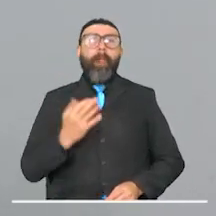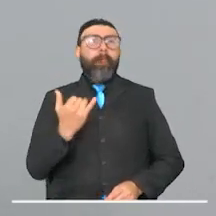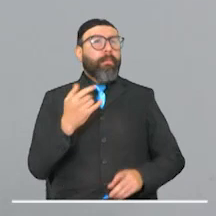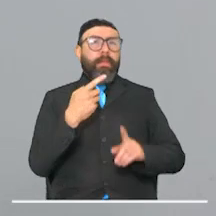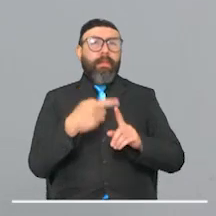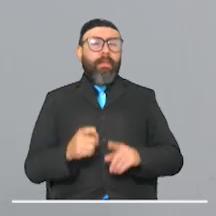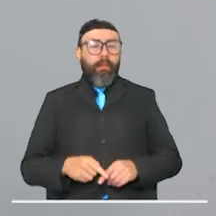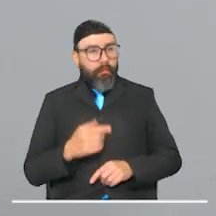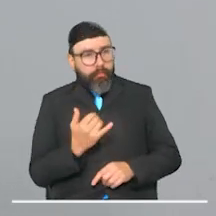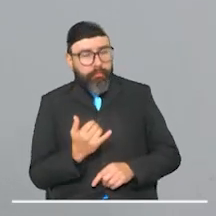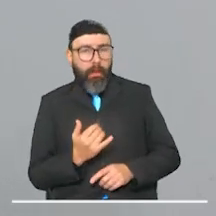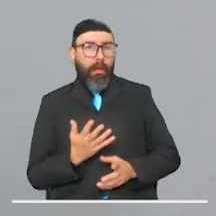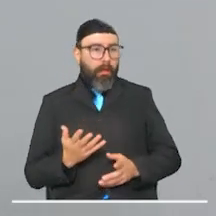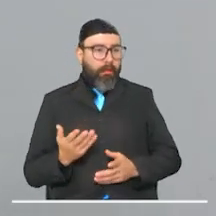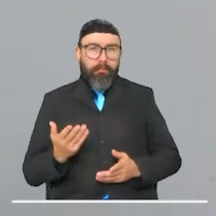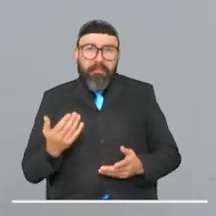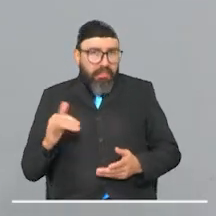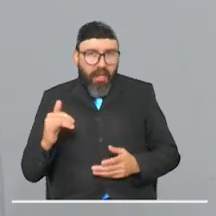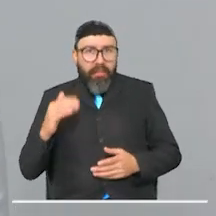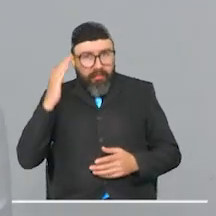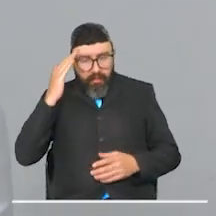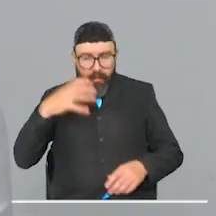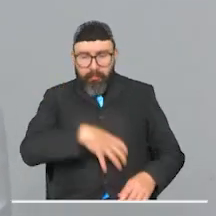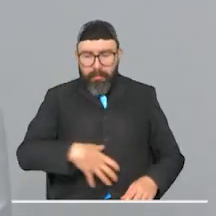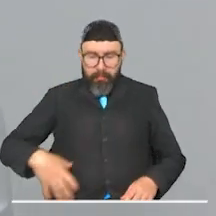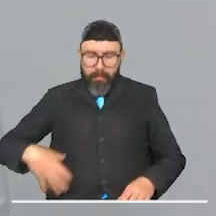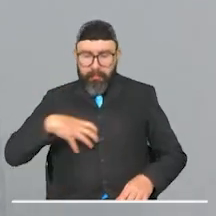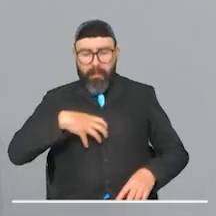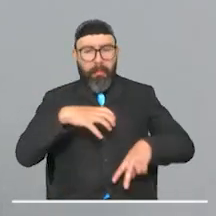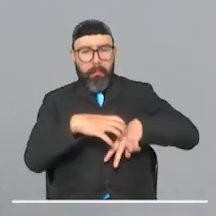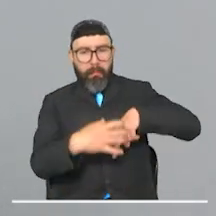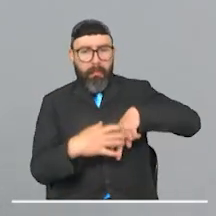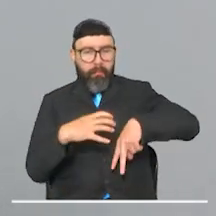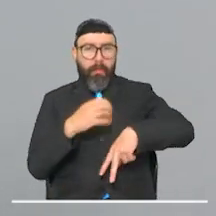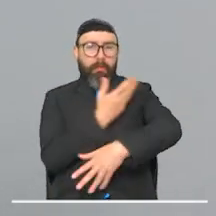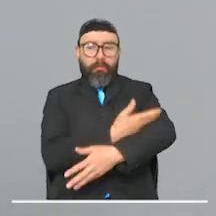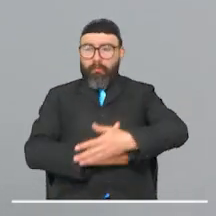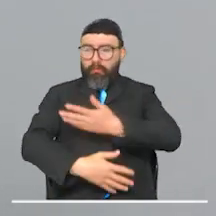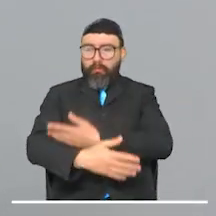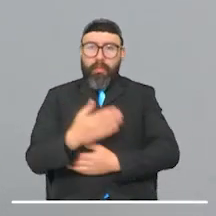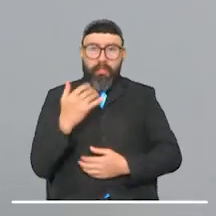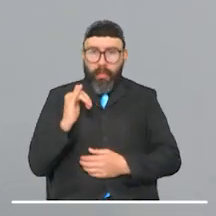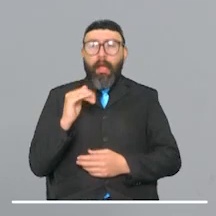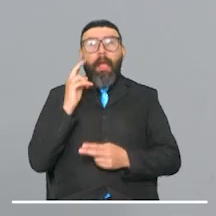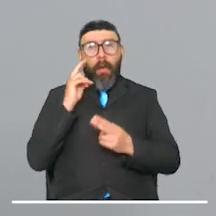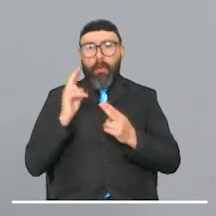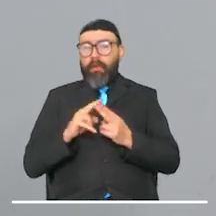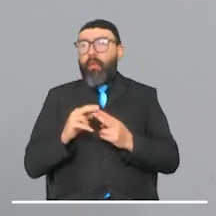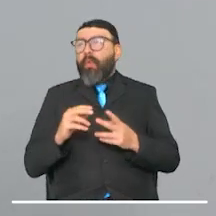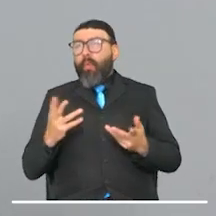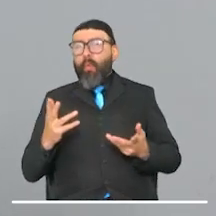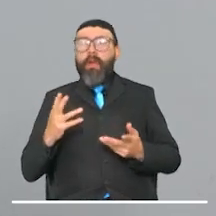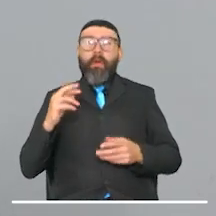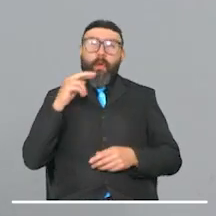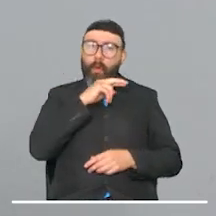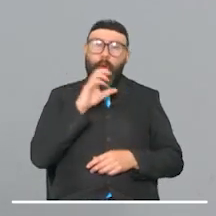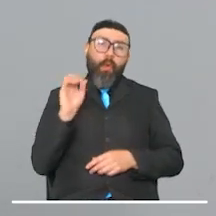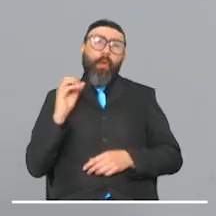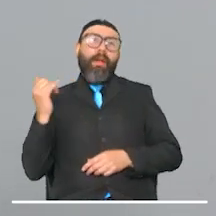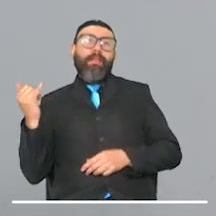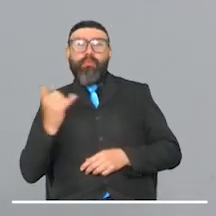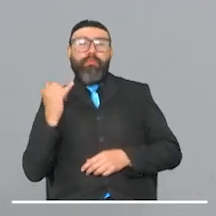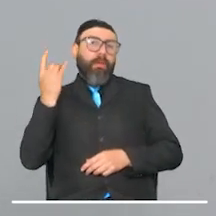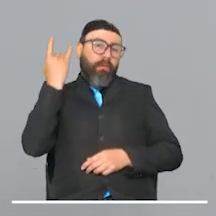zona hay que especificar si usted quiere un estudio arterial o si quiere un estudio venoso bien o si usted